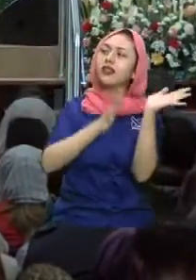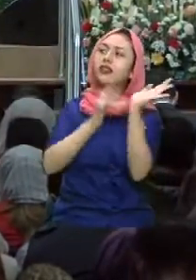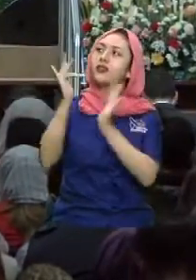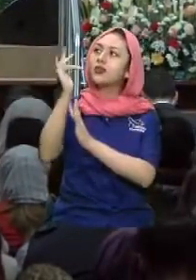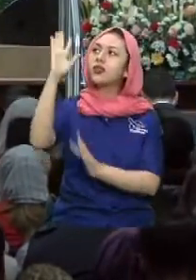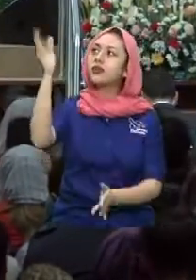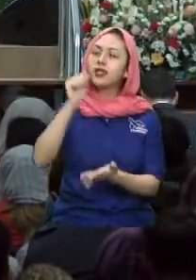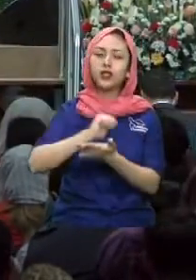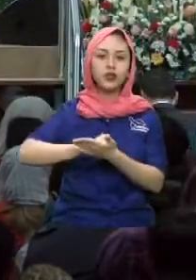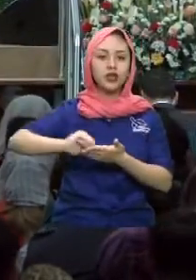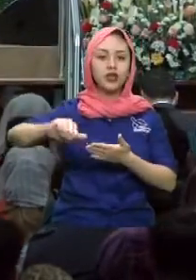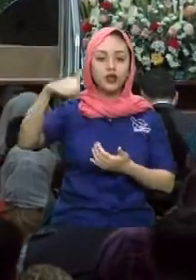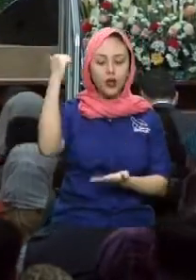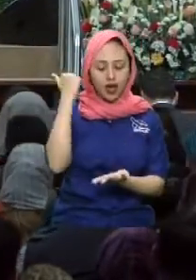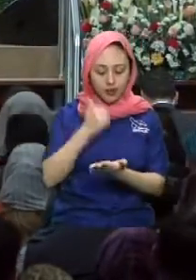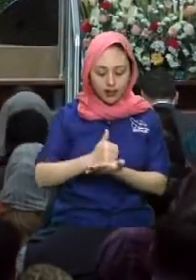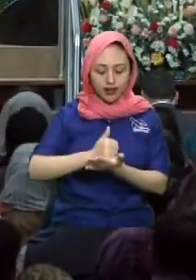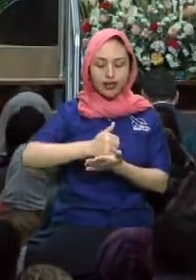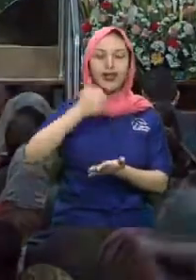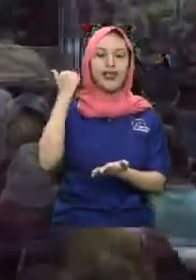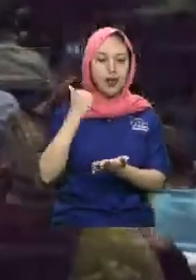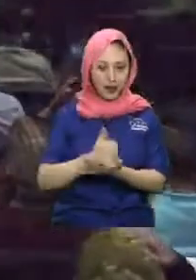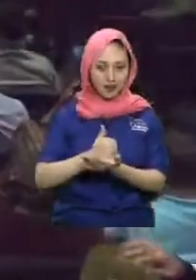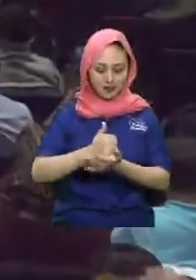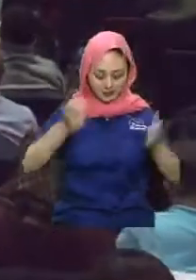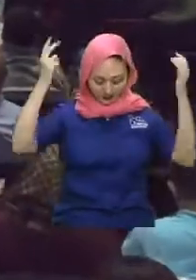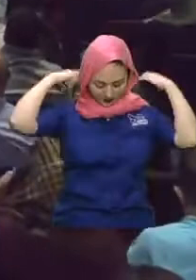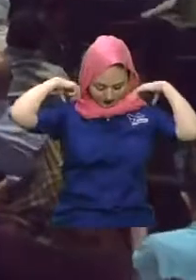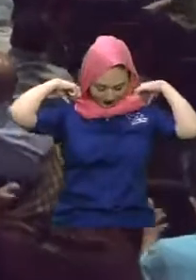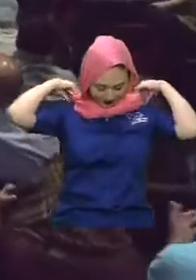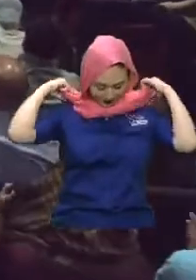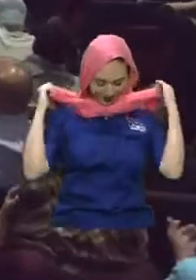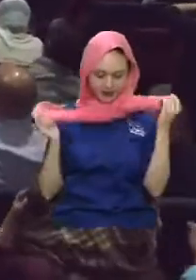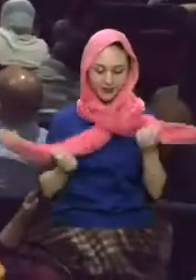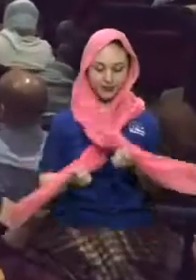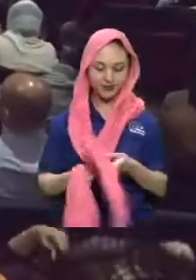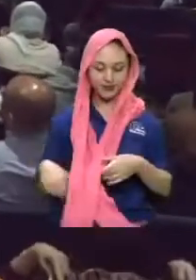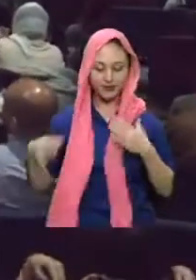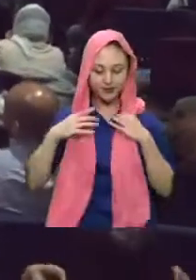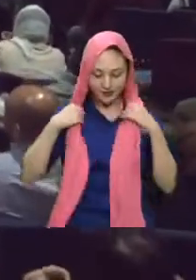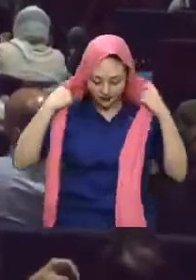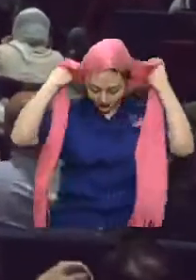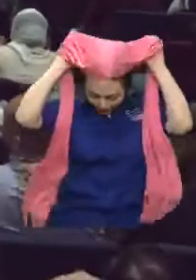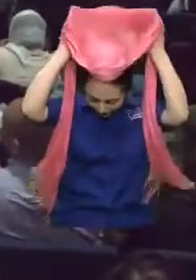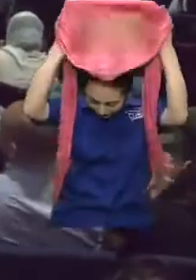Espíritu Santo. Amén, amén y amén. Dele ese aplauso al Rey bendito.